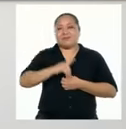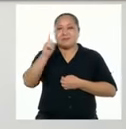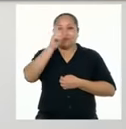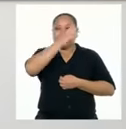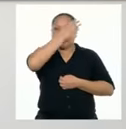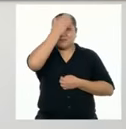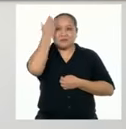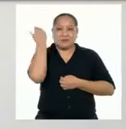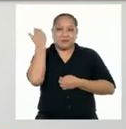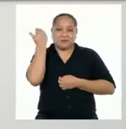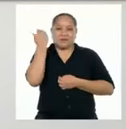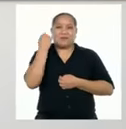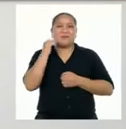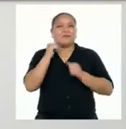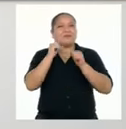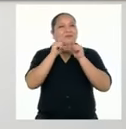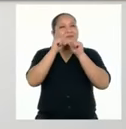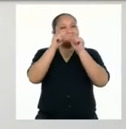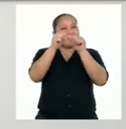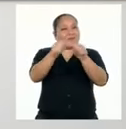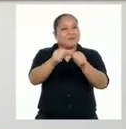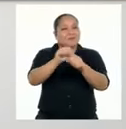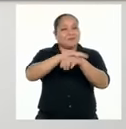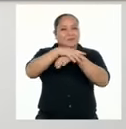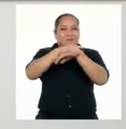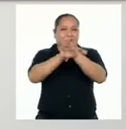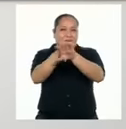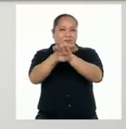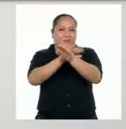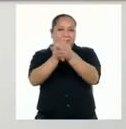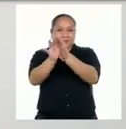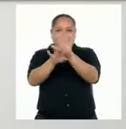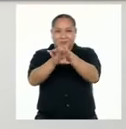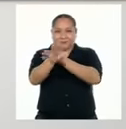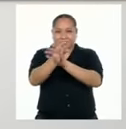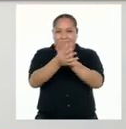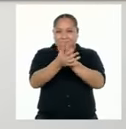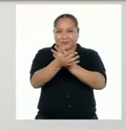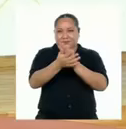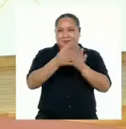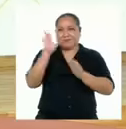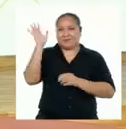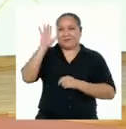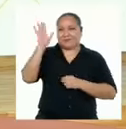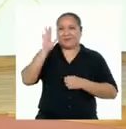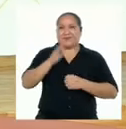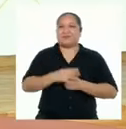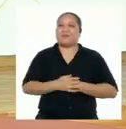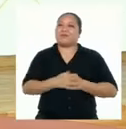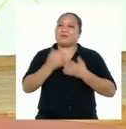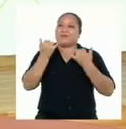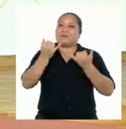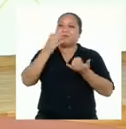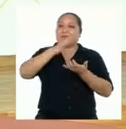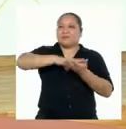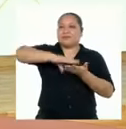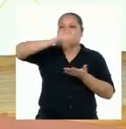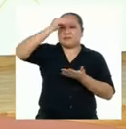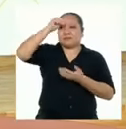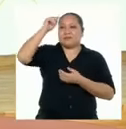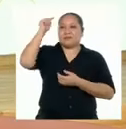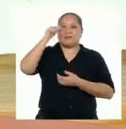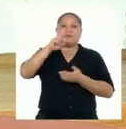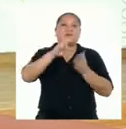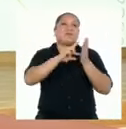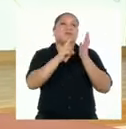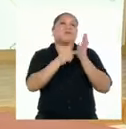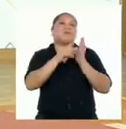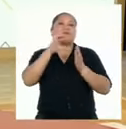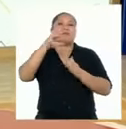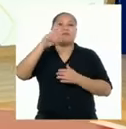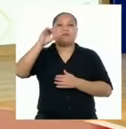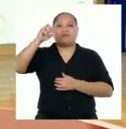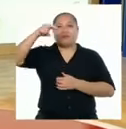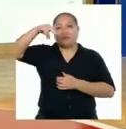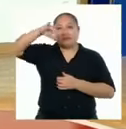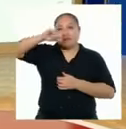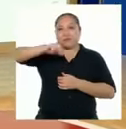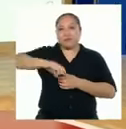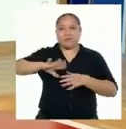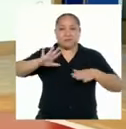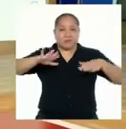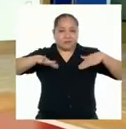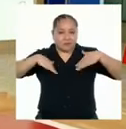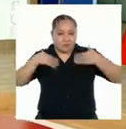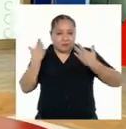no se olvide de seguir lavándose las manos. Hoy hemos aprendido qué es una crónica y